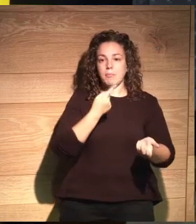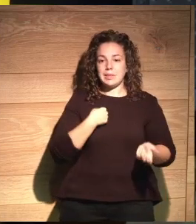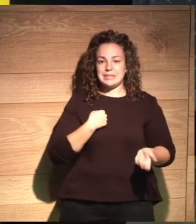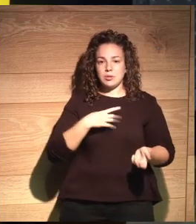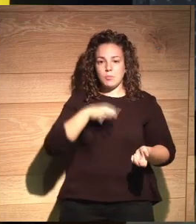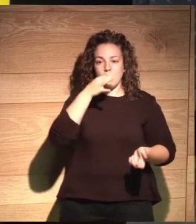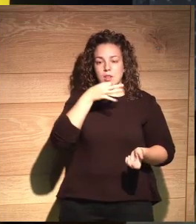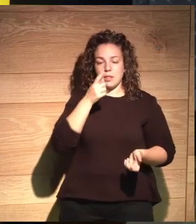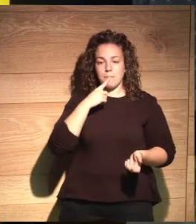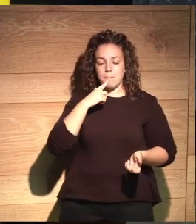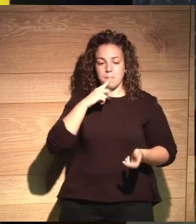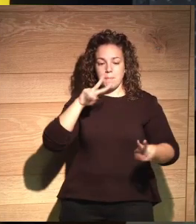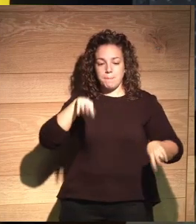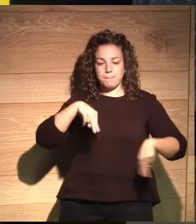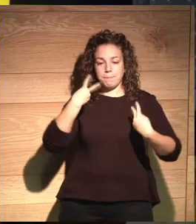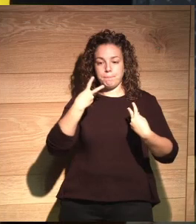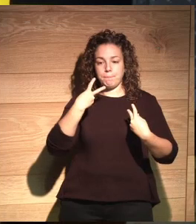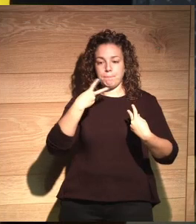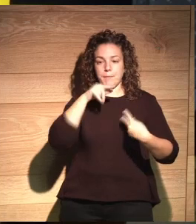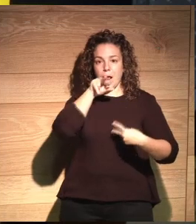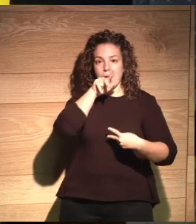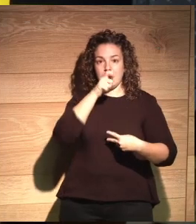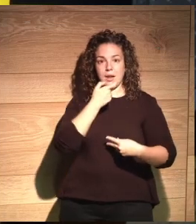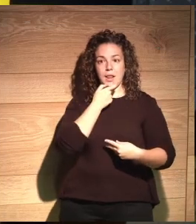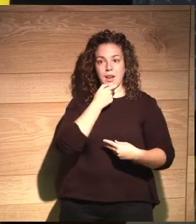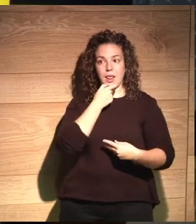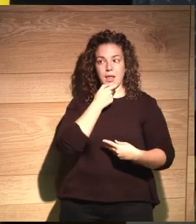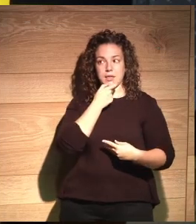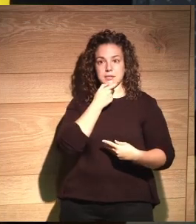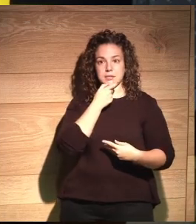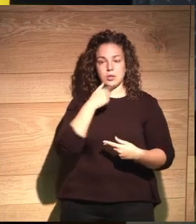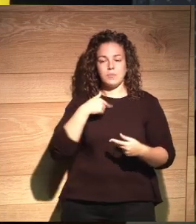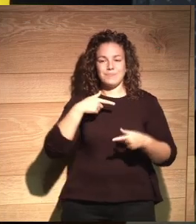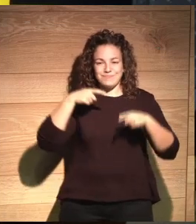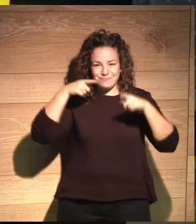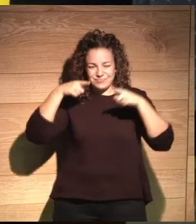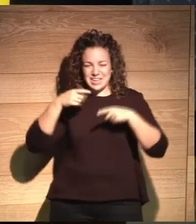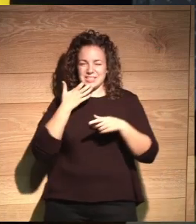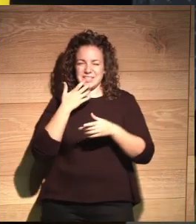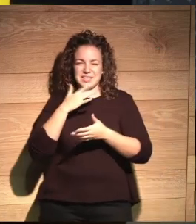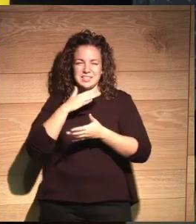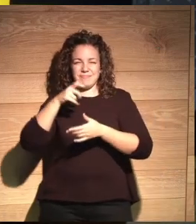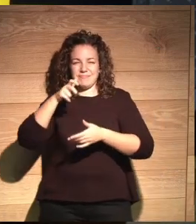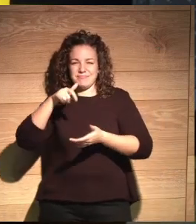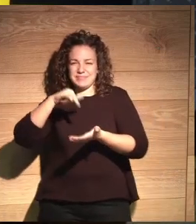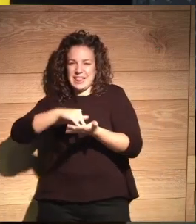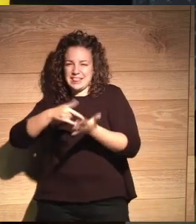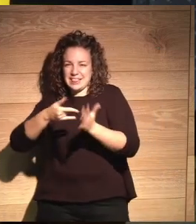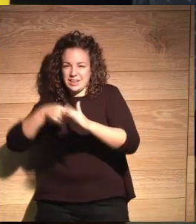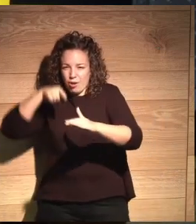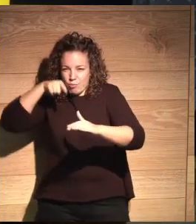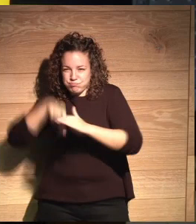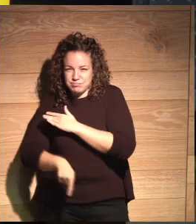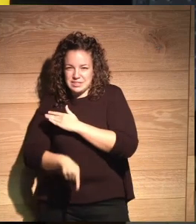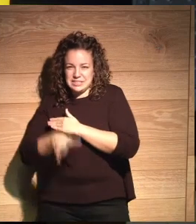tarde que podría hablar inglés y español no es la parte técnica no está bien podemos verlas